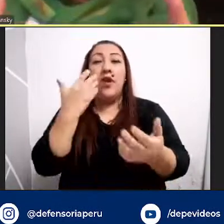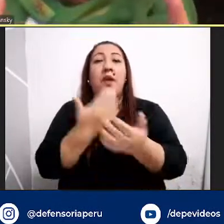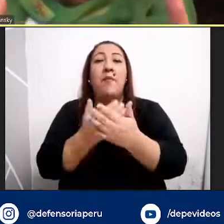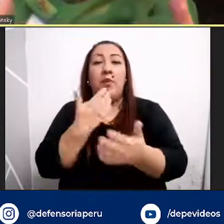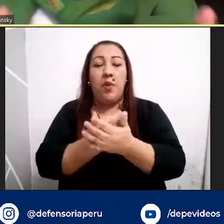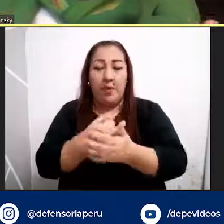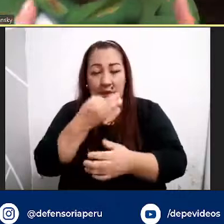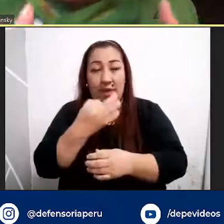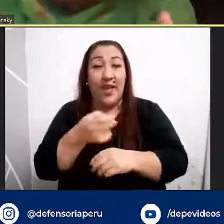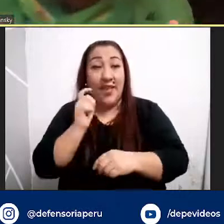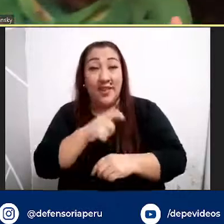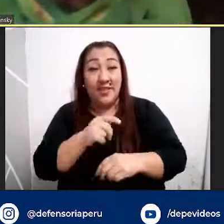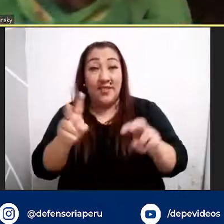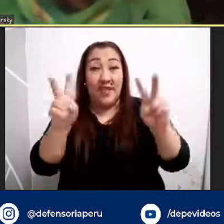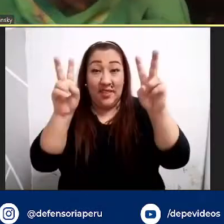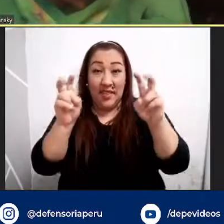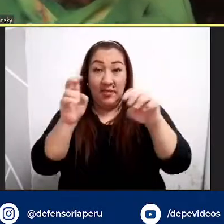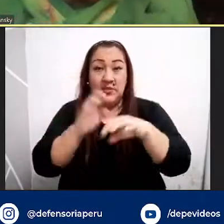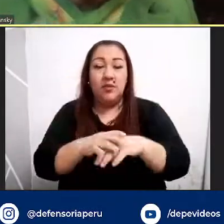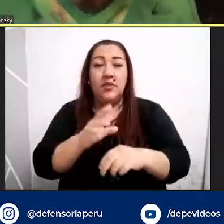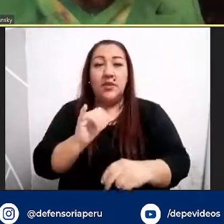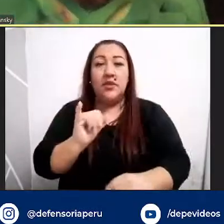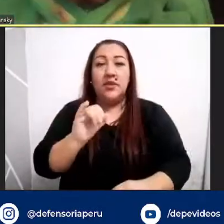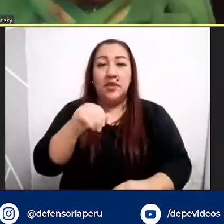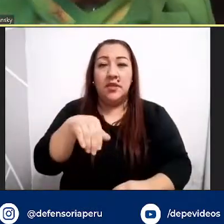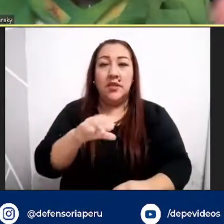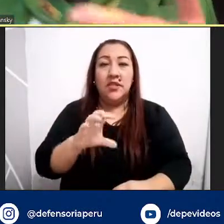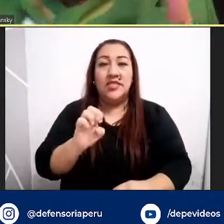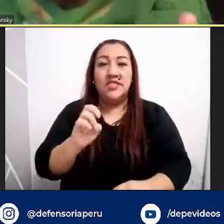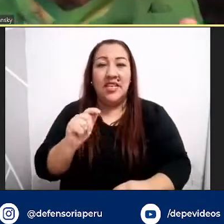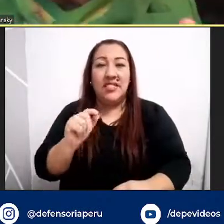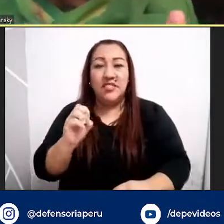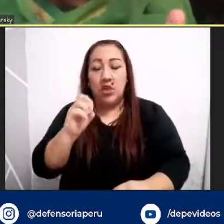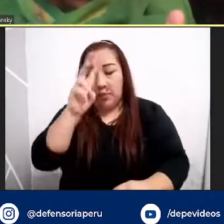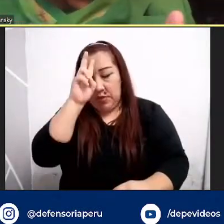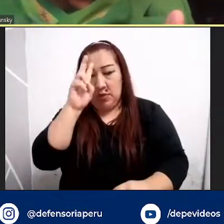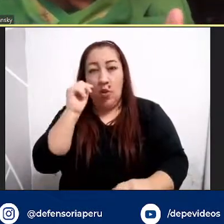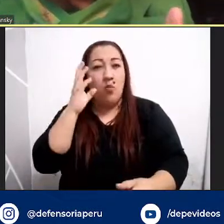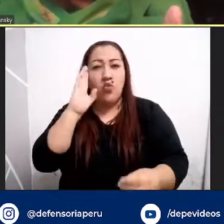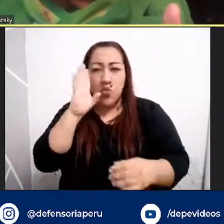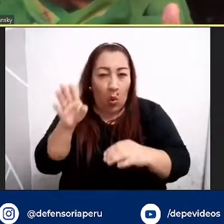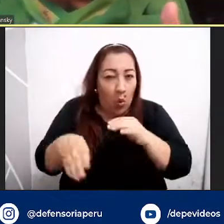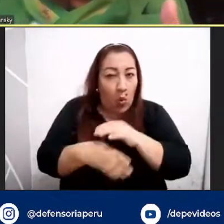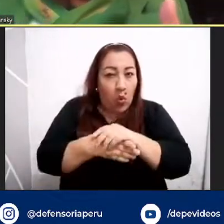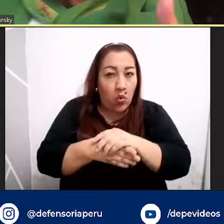por ejemplo, del incesto en el Perú, está totalmente oculto.